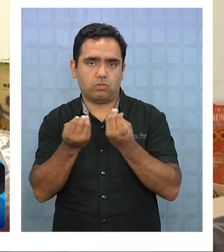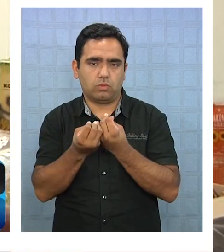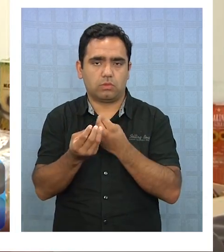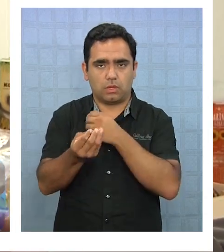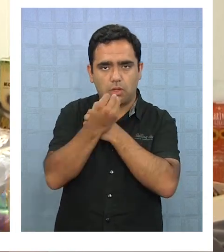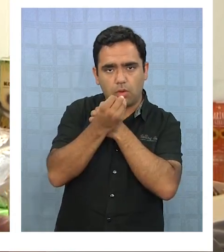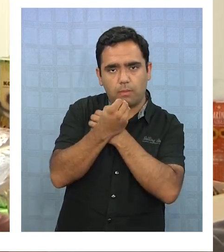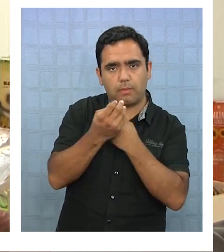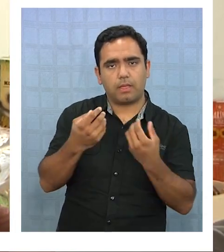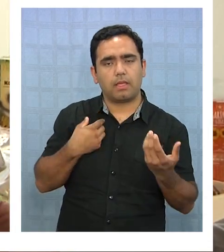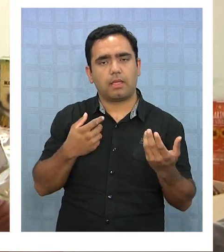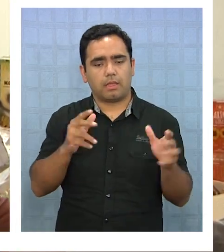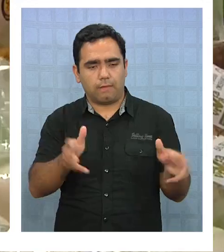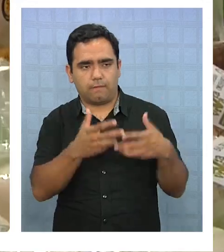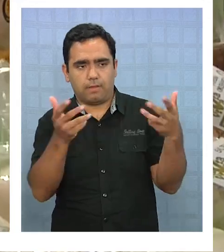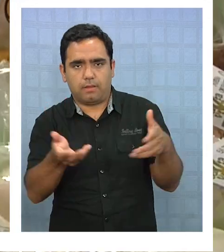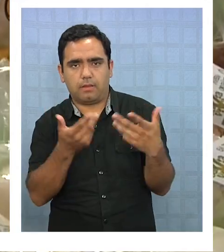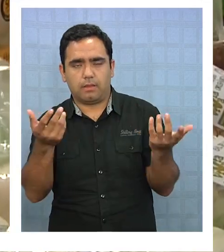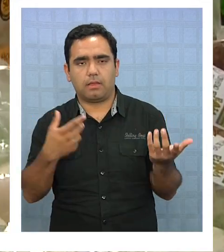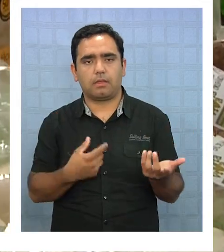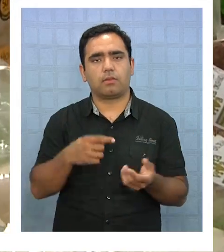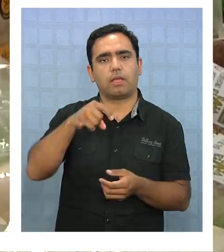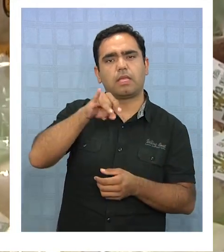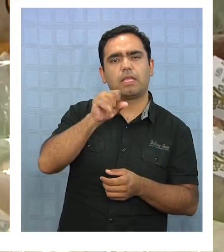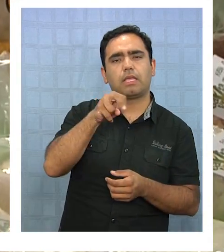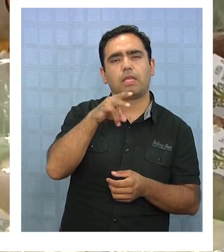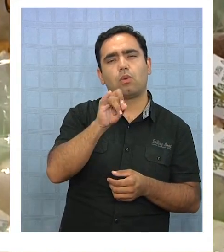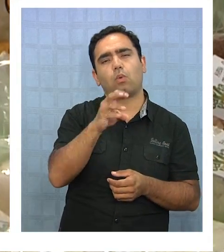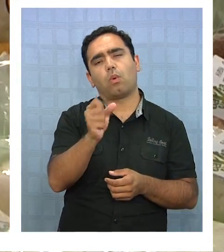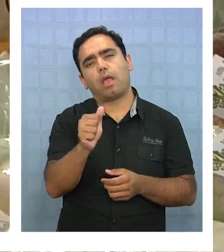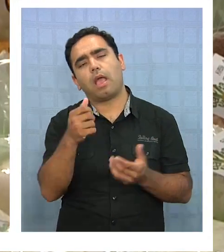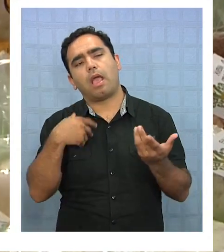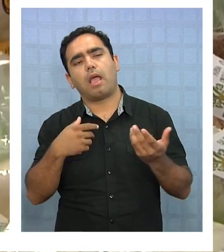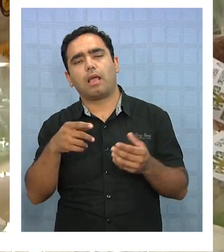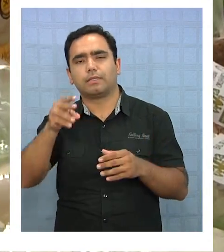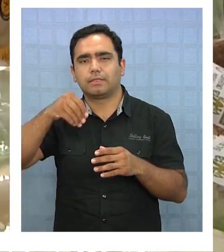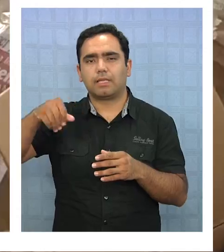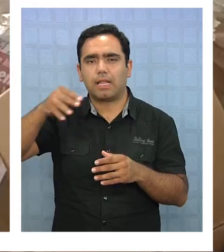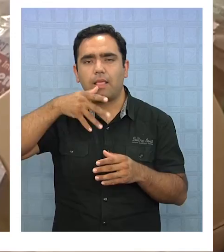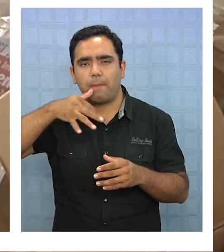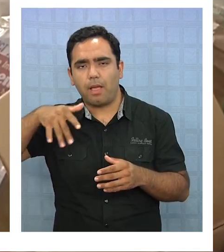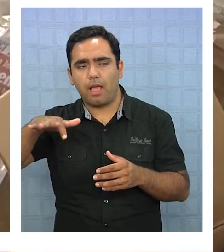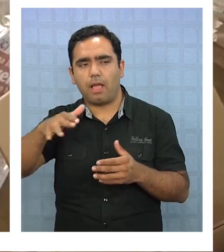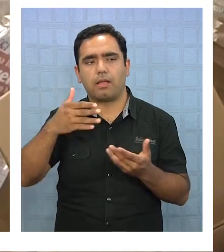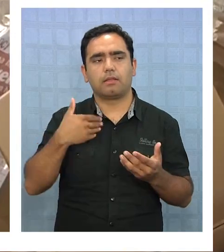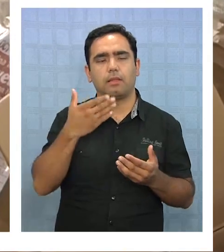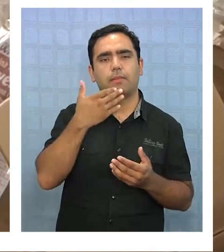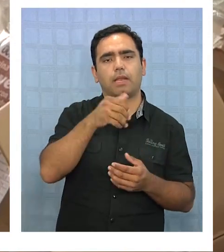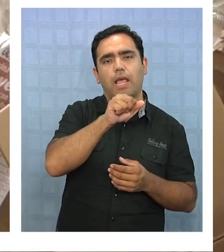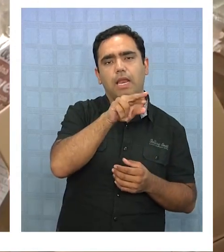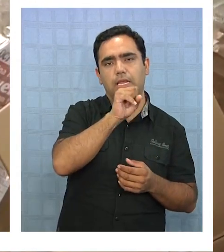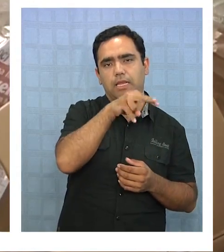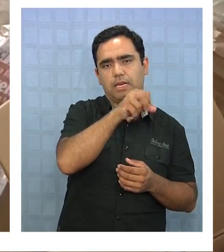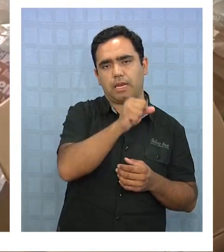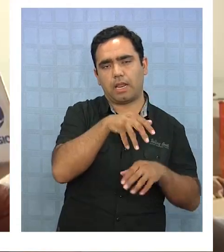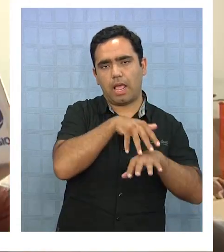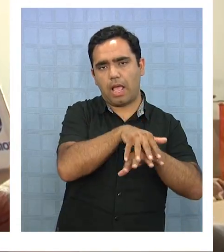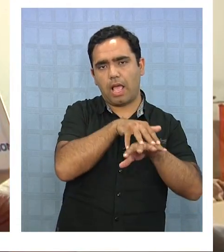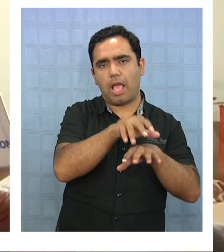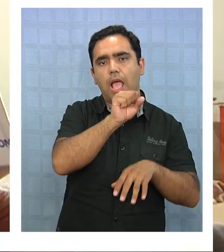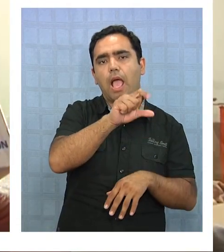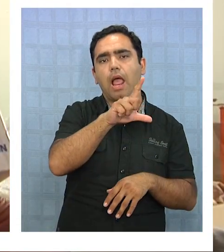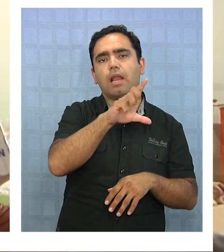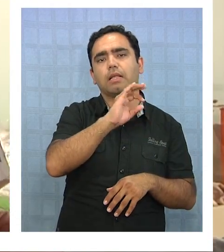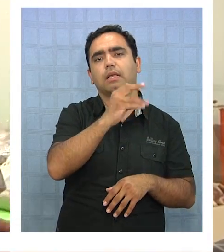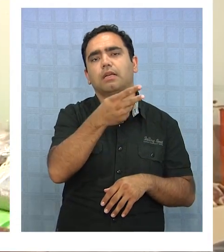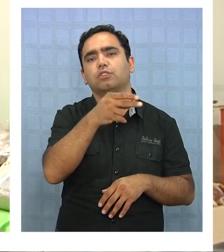vegetales, cereales de desayuno, quinoa, avena, sal de mar, harina de alcachofa. La mayoría